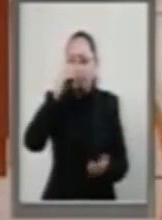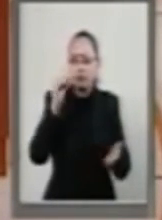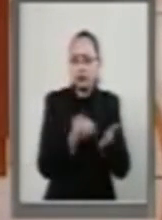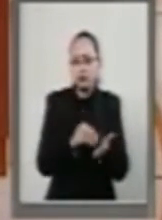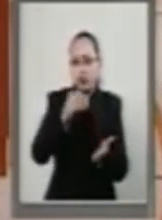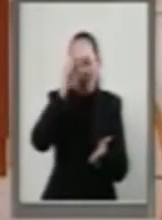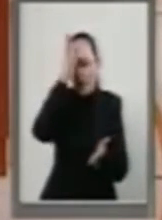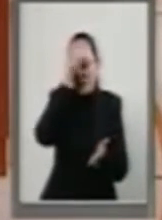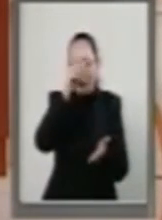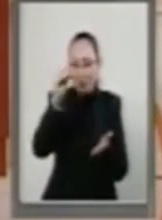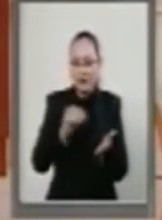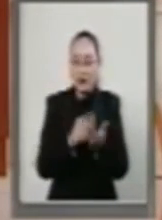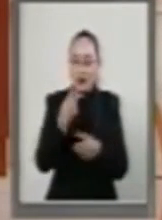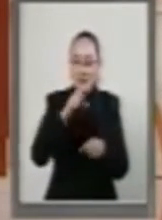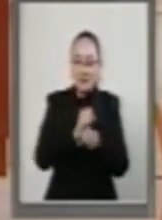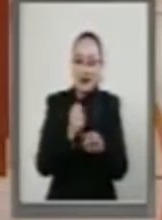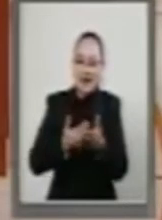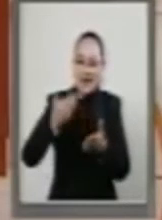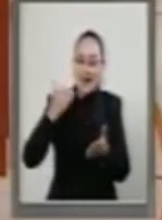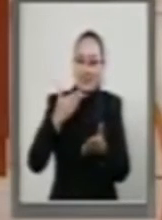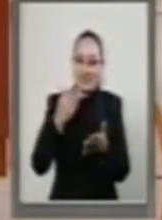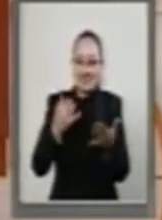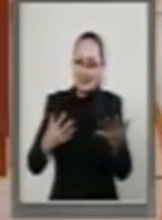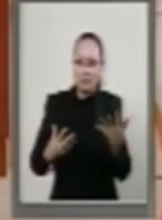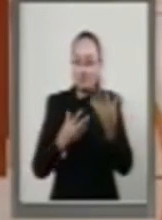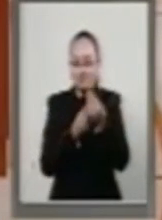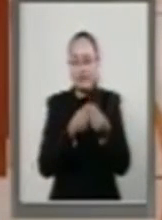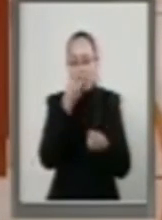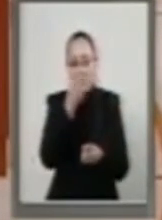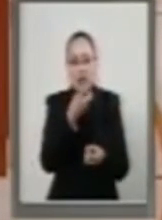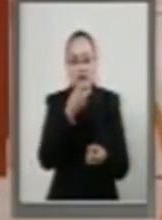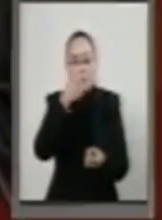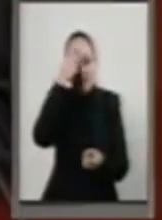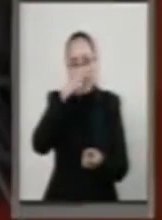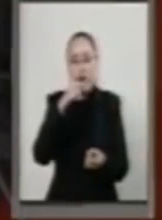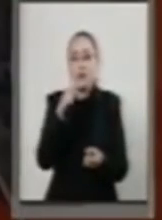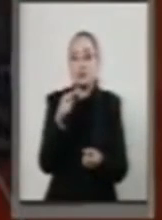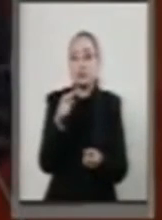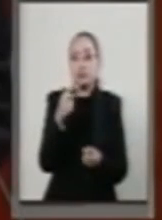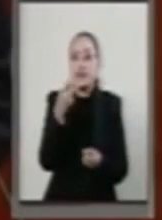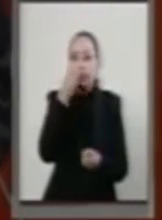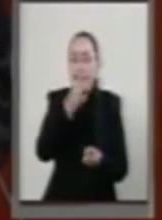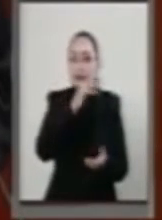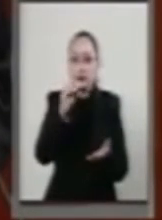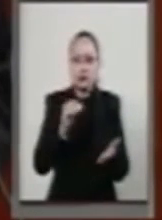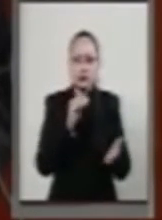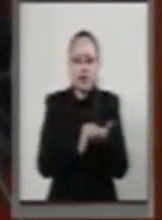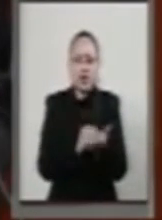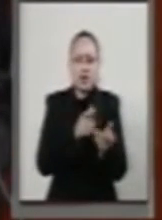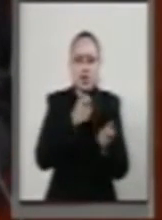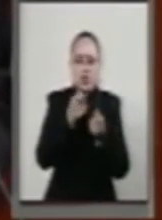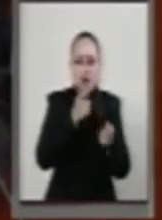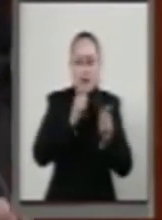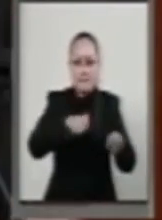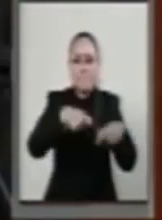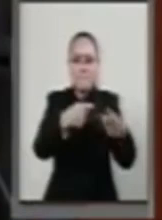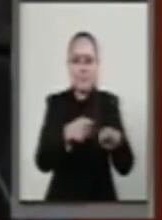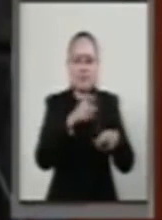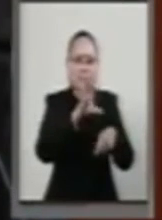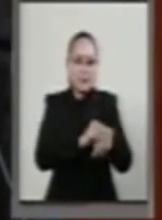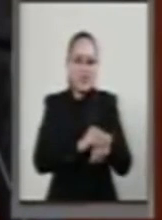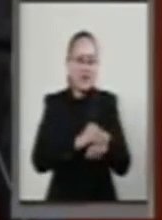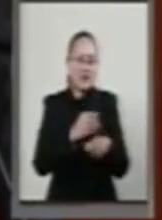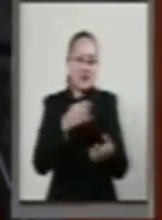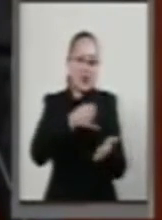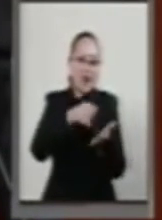que se aprobó la semana pasada, el miércoles, para la prórroga de la regularización de concesiones agrícolas, en el